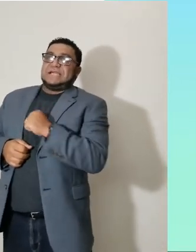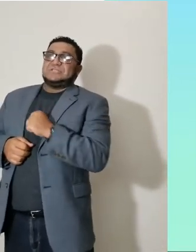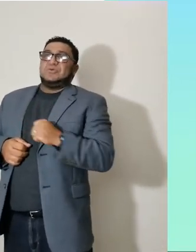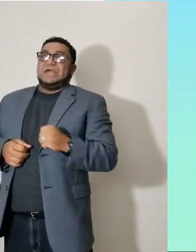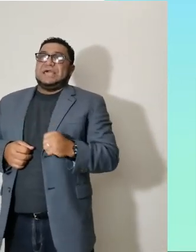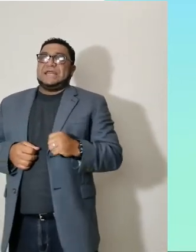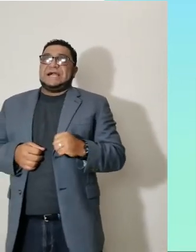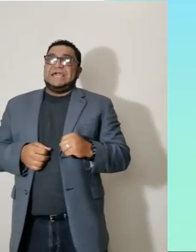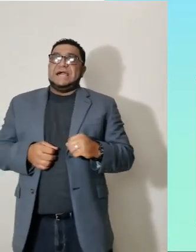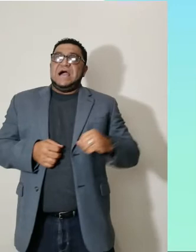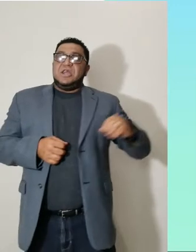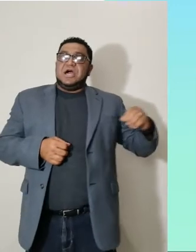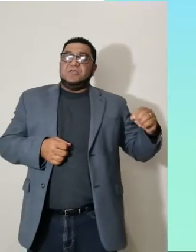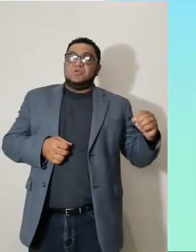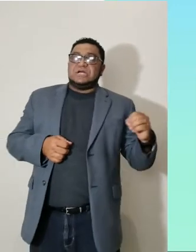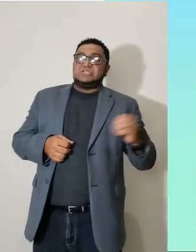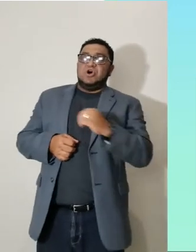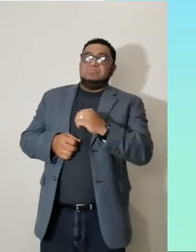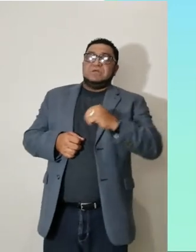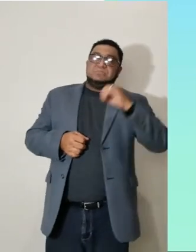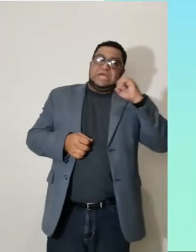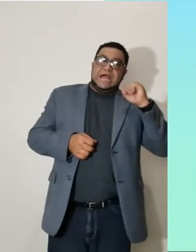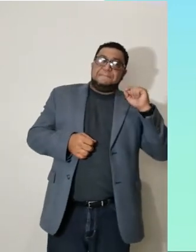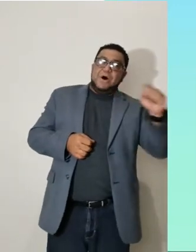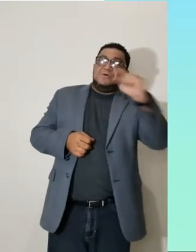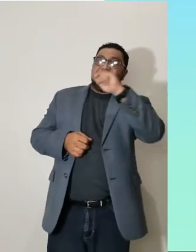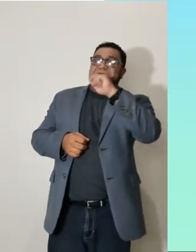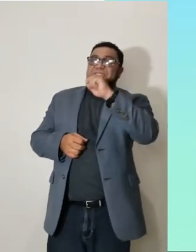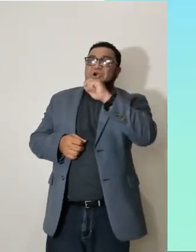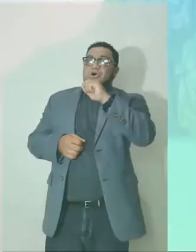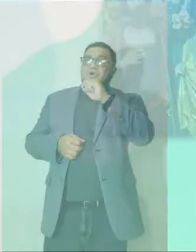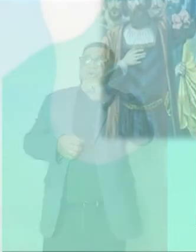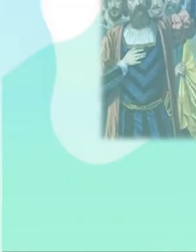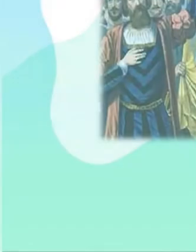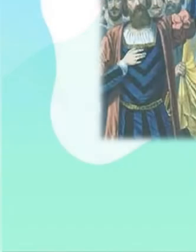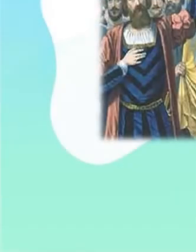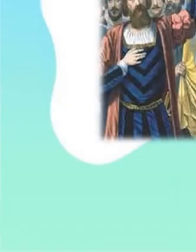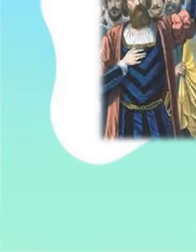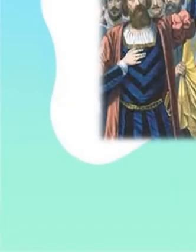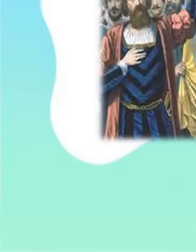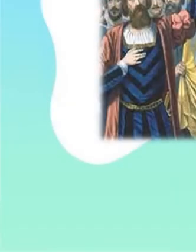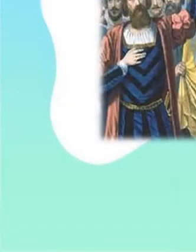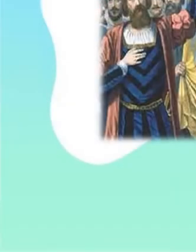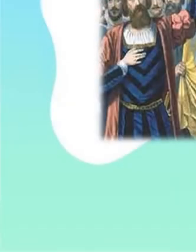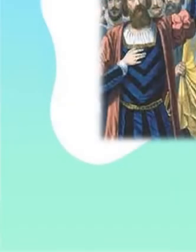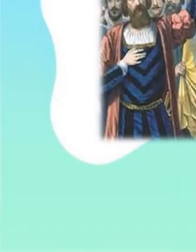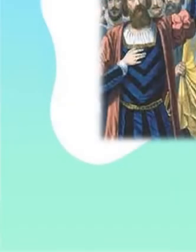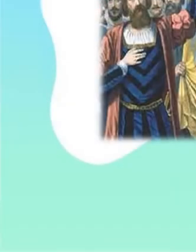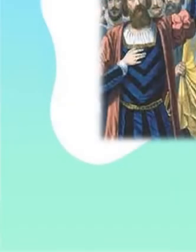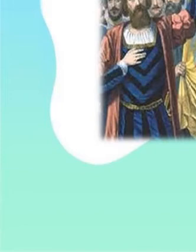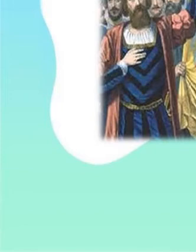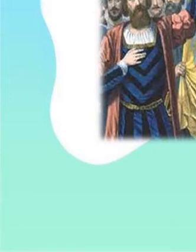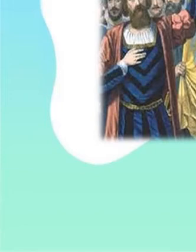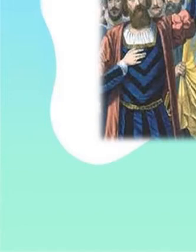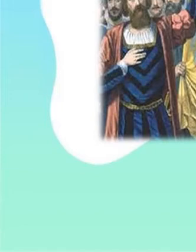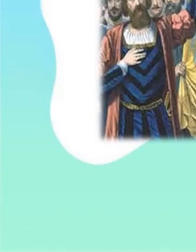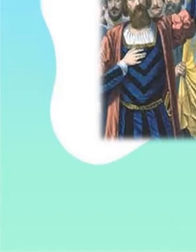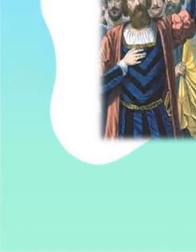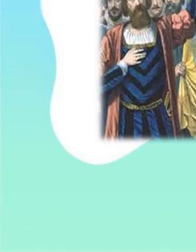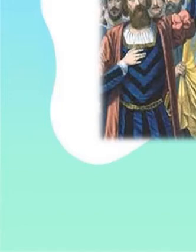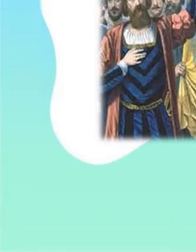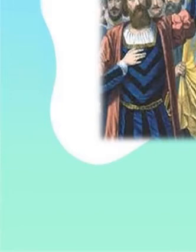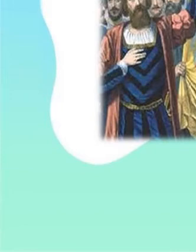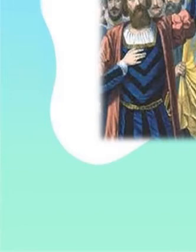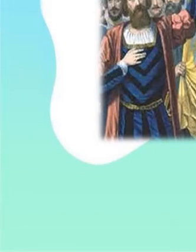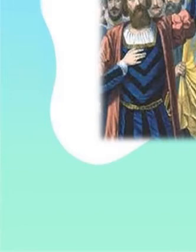ya que sobre ella se caía la educación de la población sobresale en esa época las